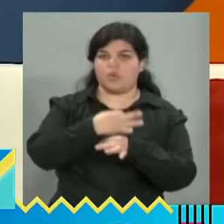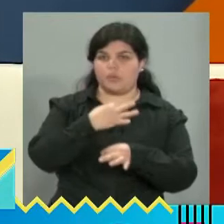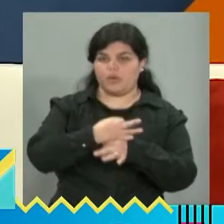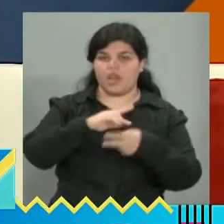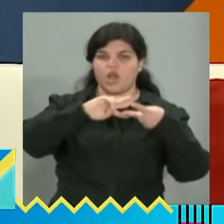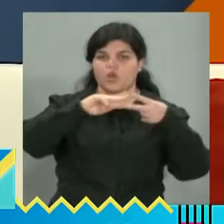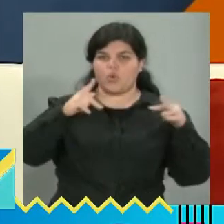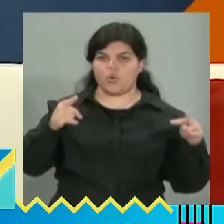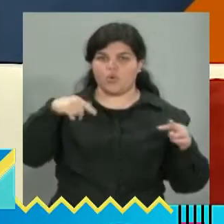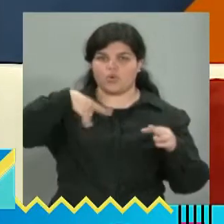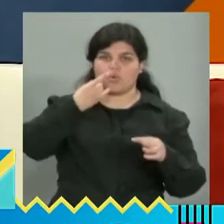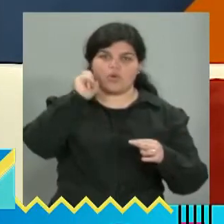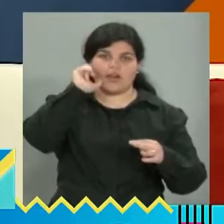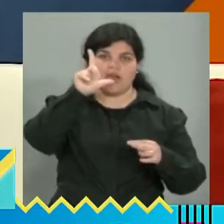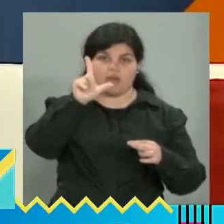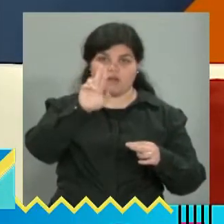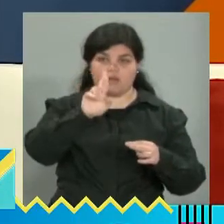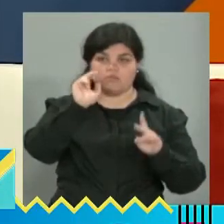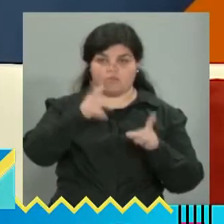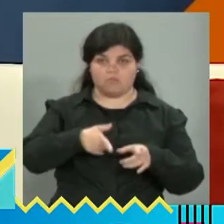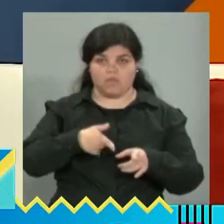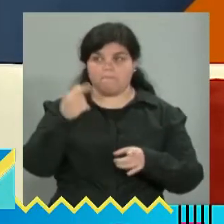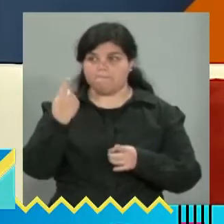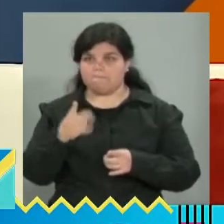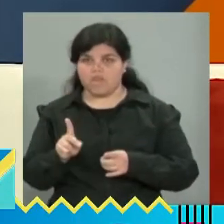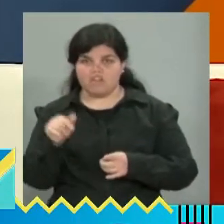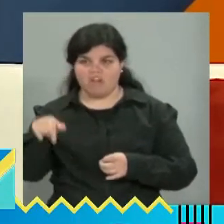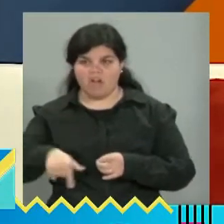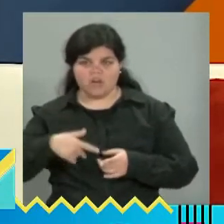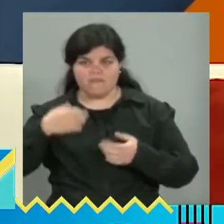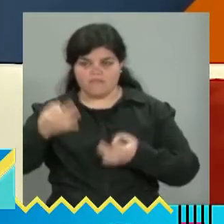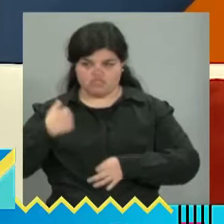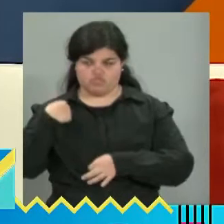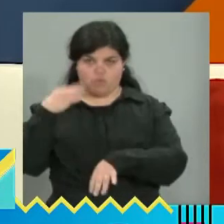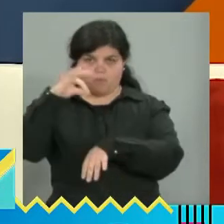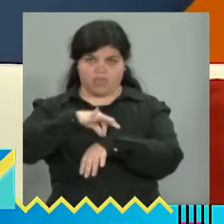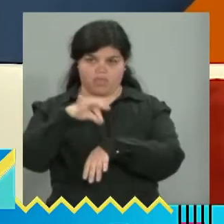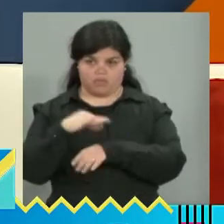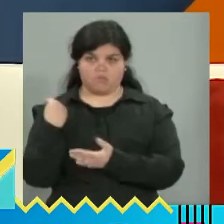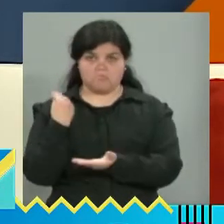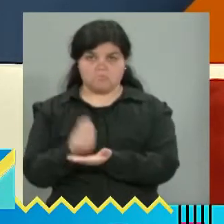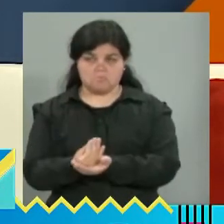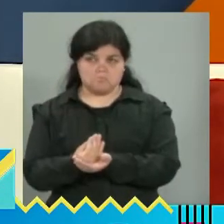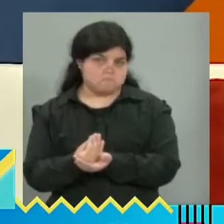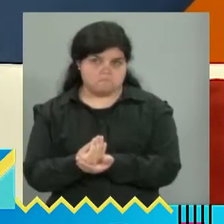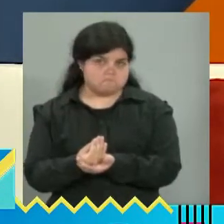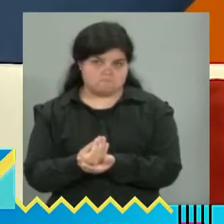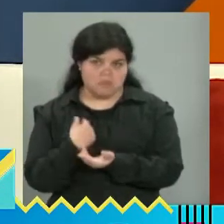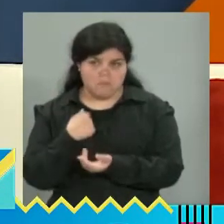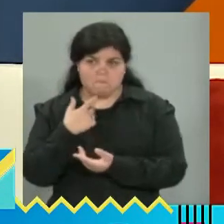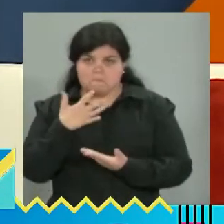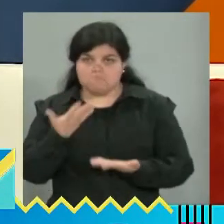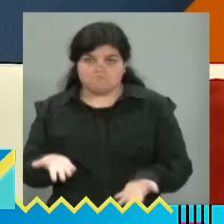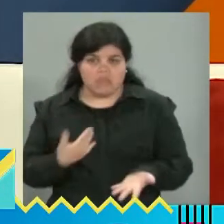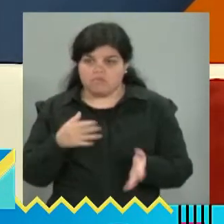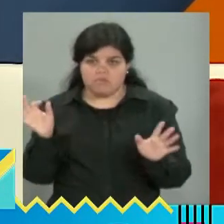de las políticas, de lo que yo veo como ciudadano, no veo políticas como médico, no veo políticas, no veo que haya acceso